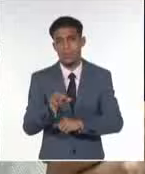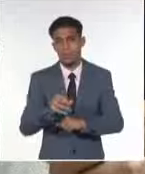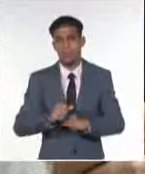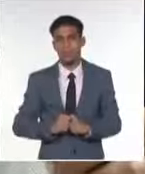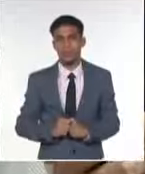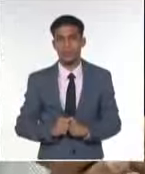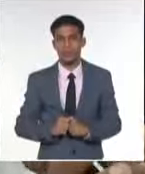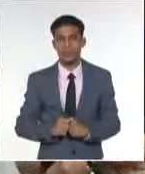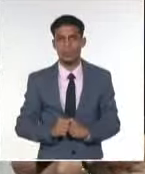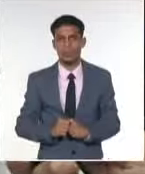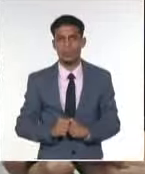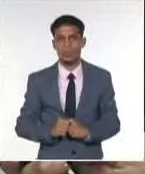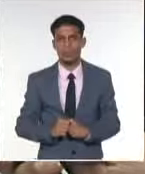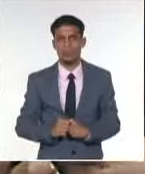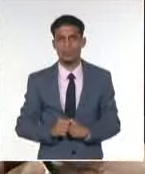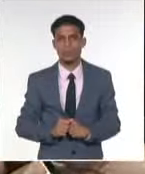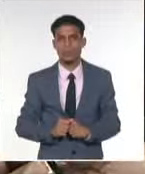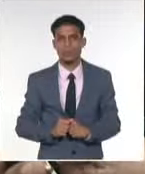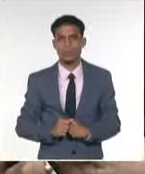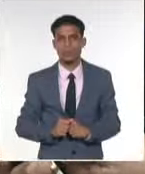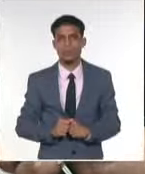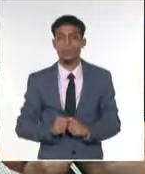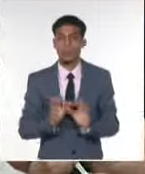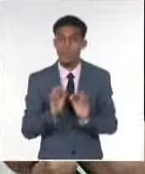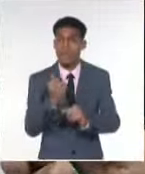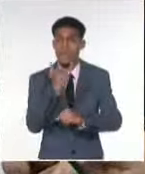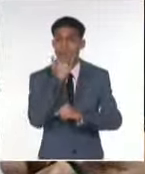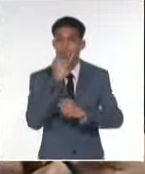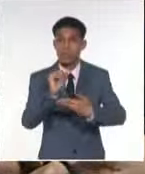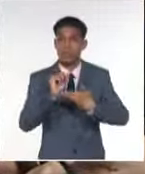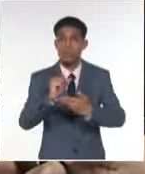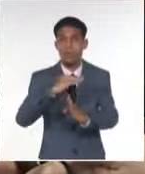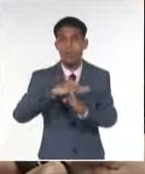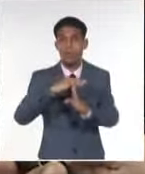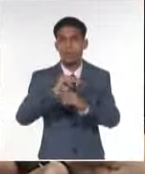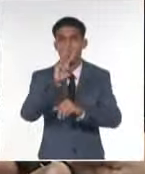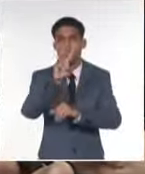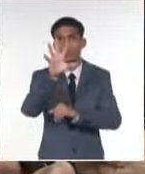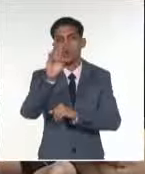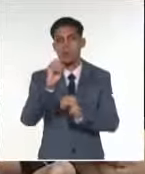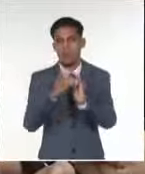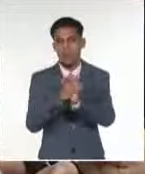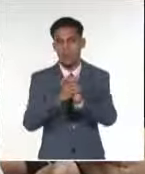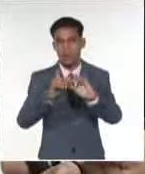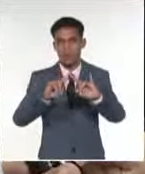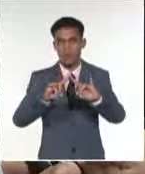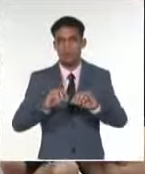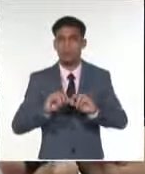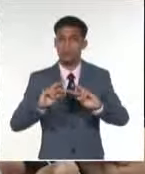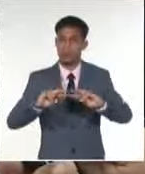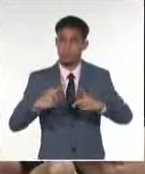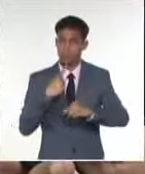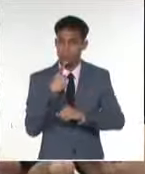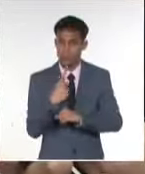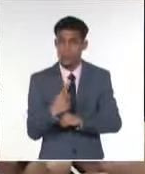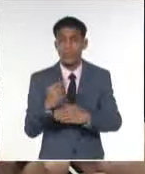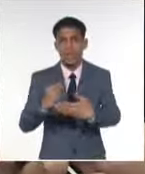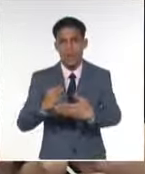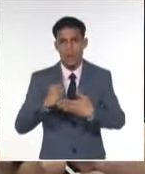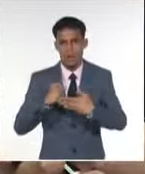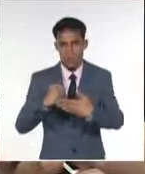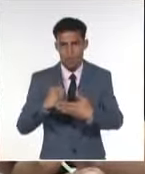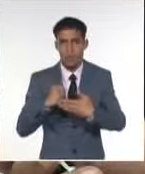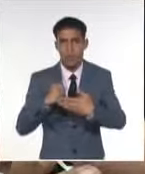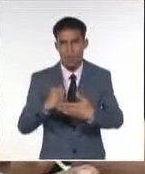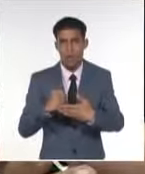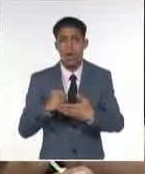tengamos que vamos a tener una afectación al servicio en el mediodía de 350 megawatts, repito, con la ayuda que nos va a hacer